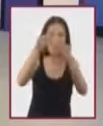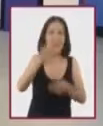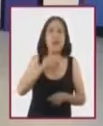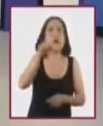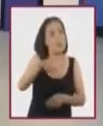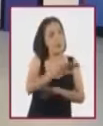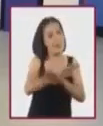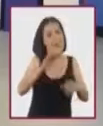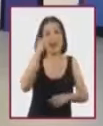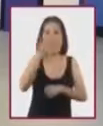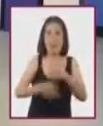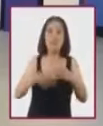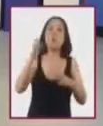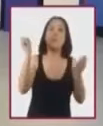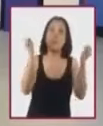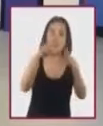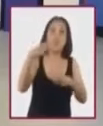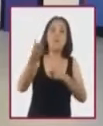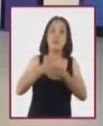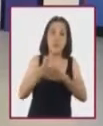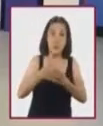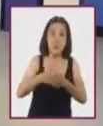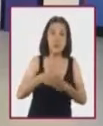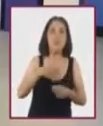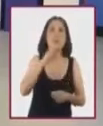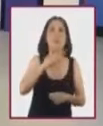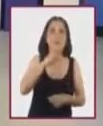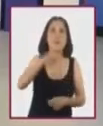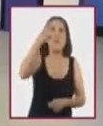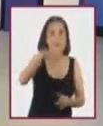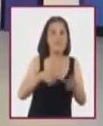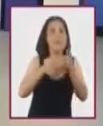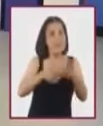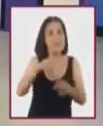en esta sesión. Nos vemos pronto con más contenido de las asignaturas que cursan.